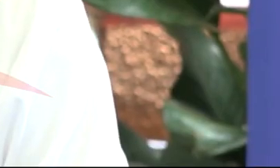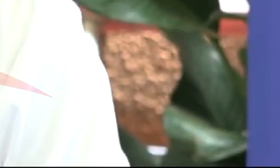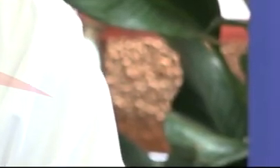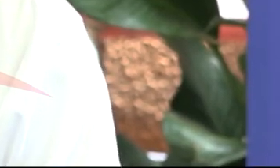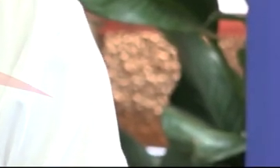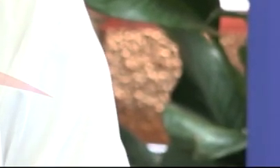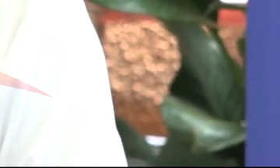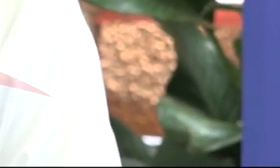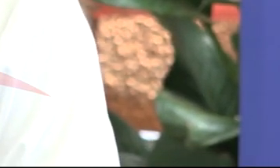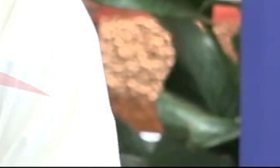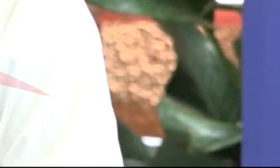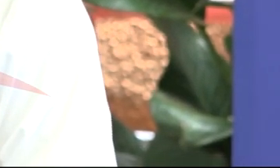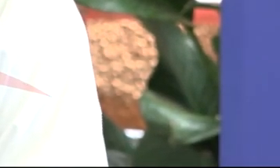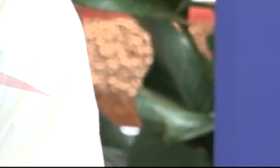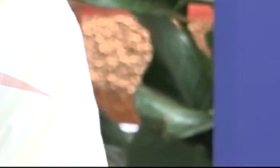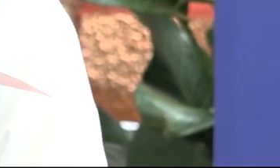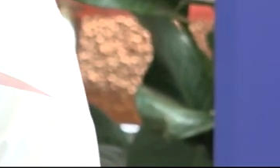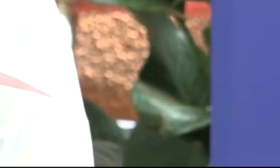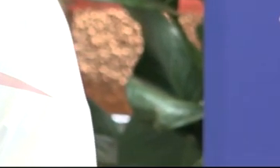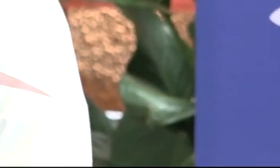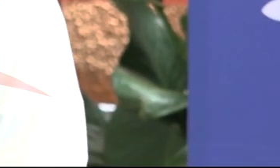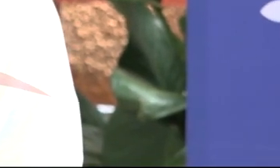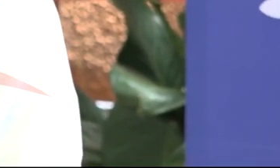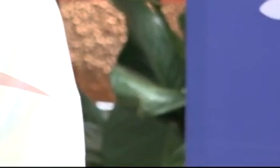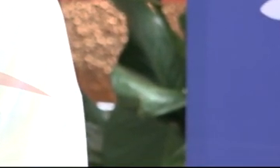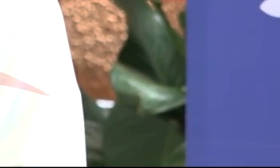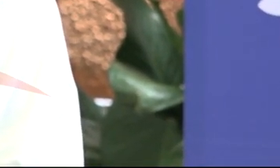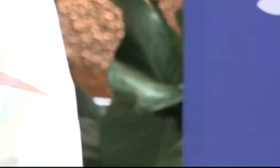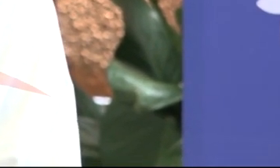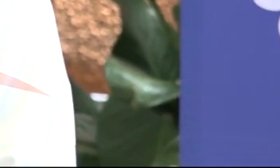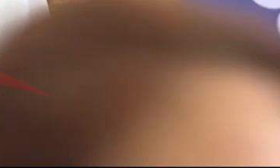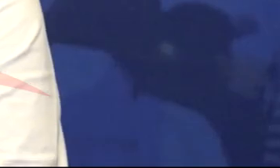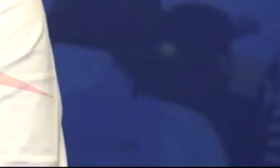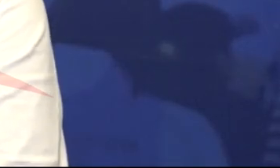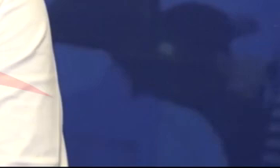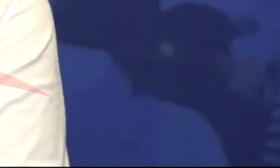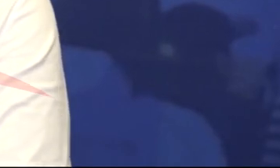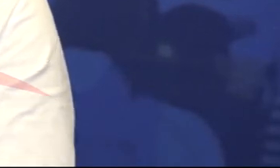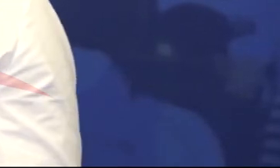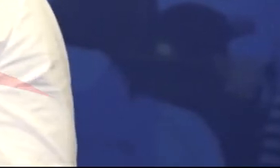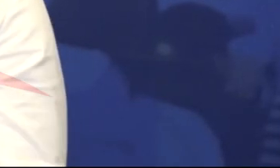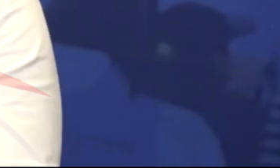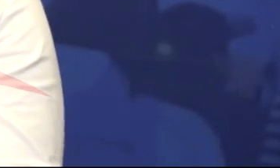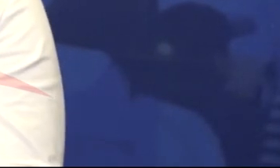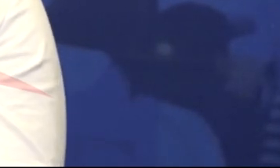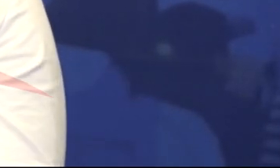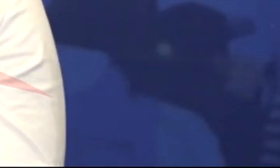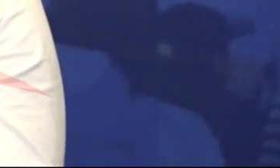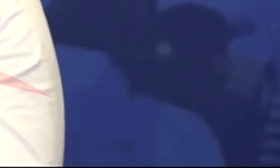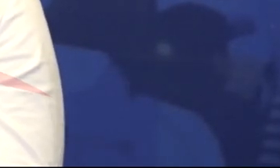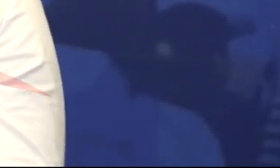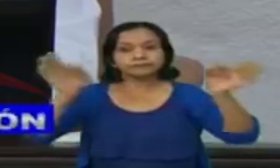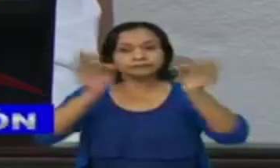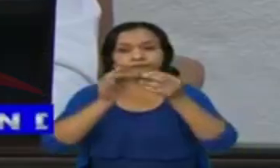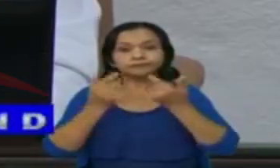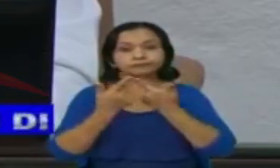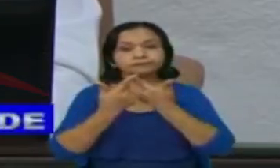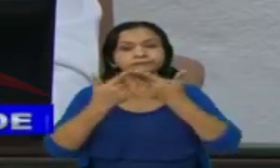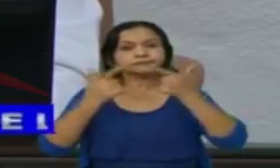Público y la Policía Nacional en la aplicación de la ley 1055. Principios fundamentales de